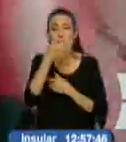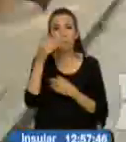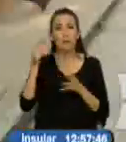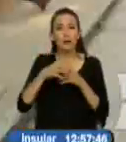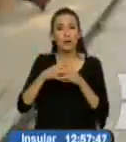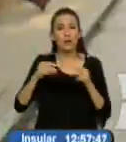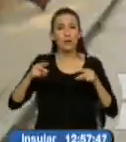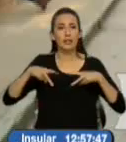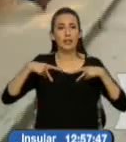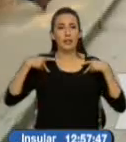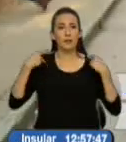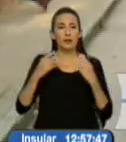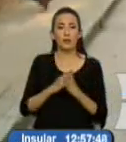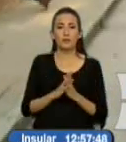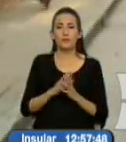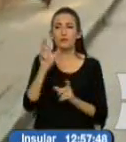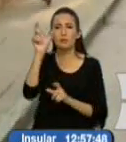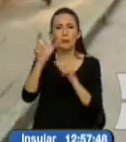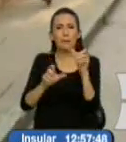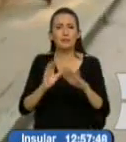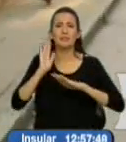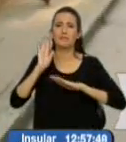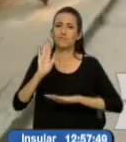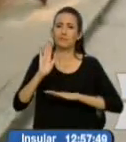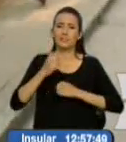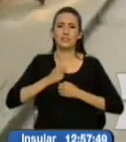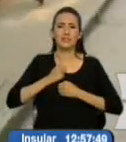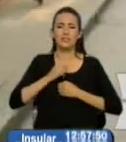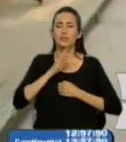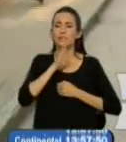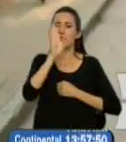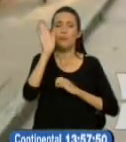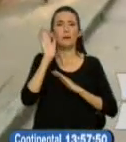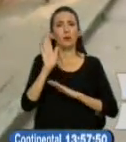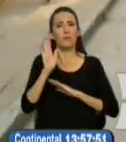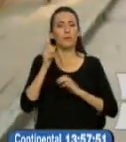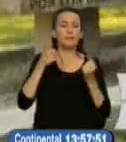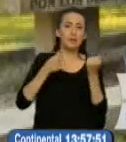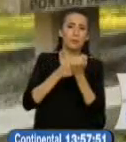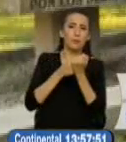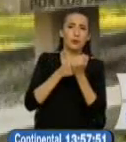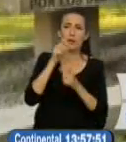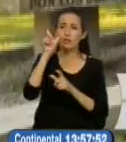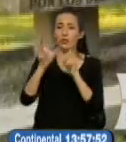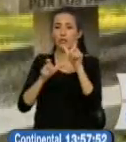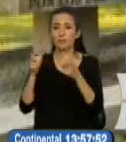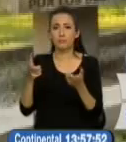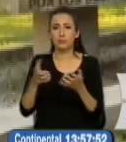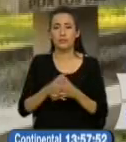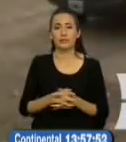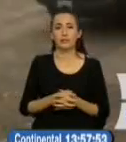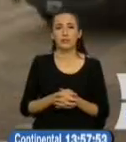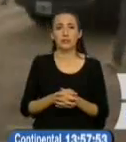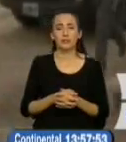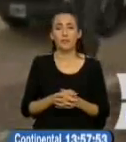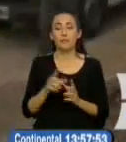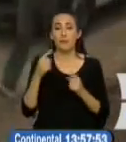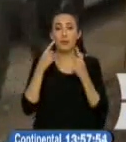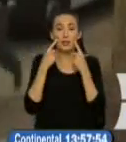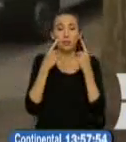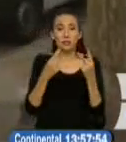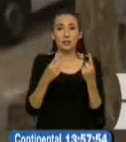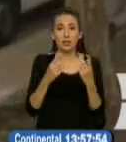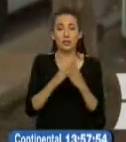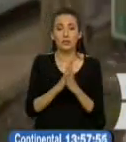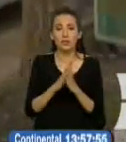vida. Dirigentes comprometidos con la sociedad, con el trabajador. En este caso tenemos en cuenta las